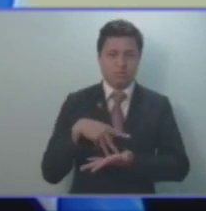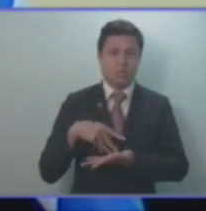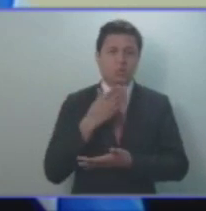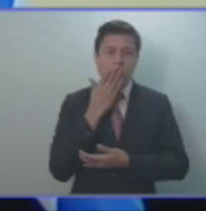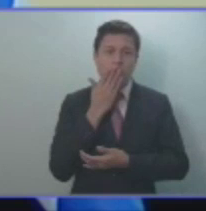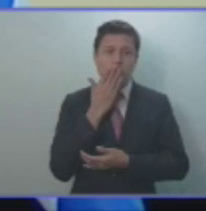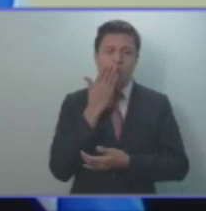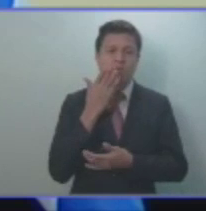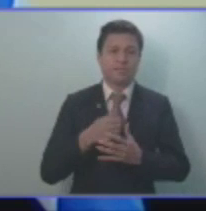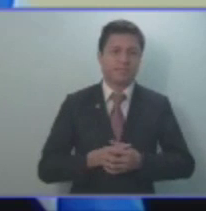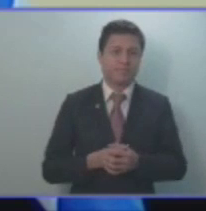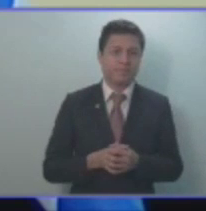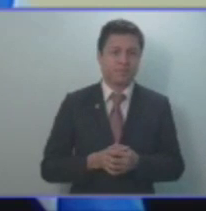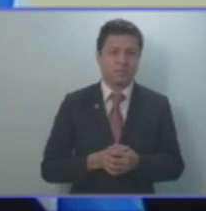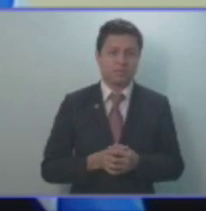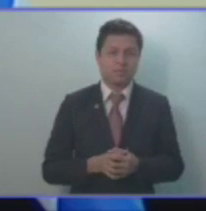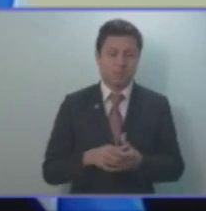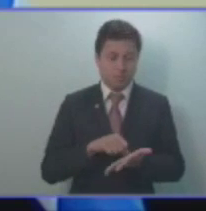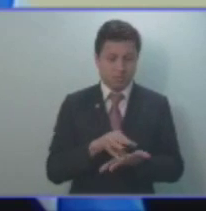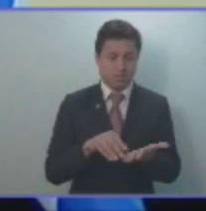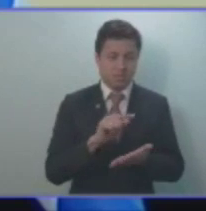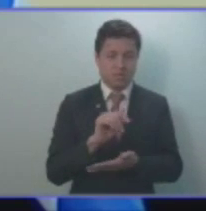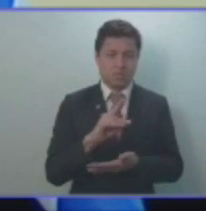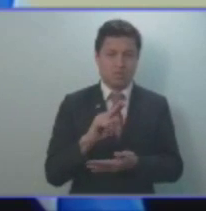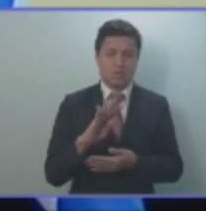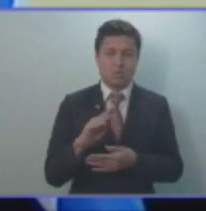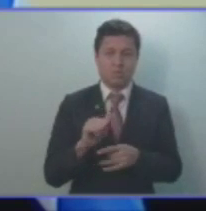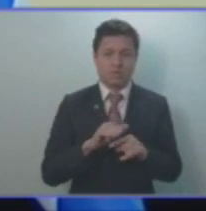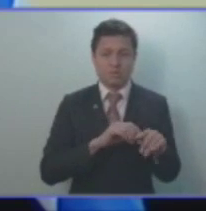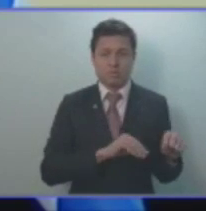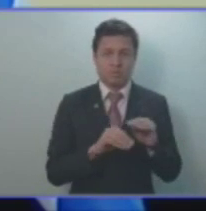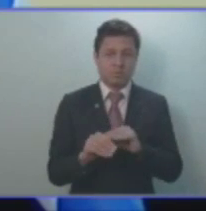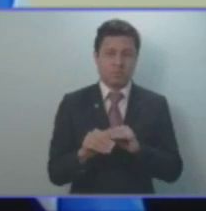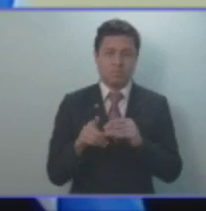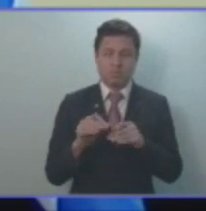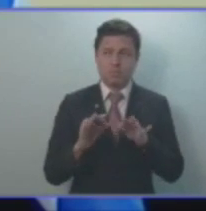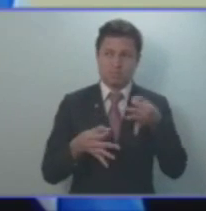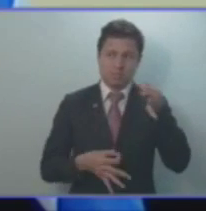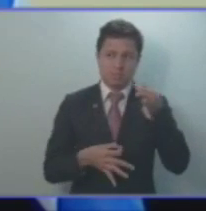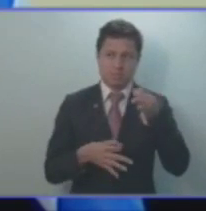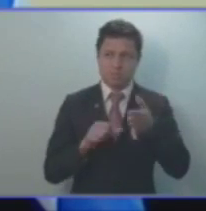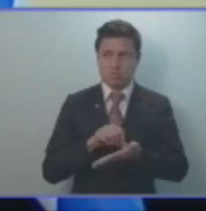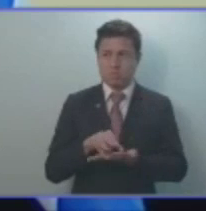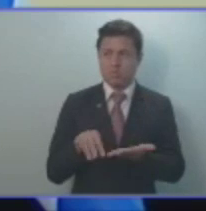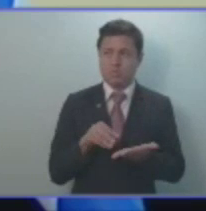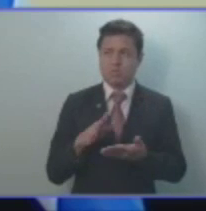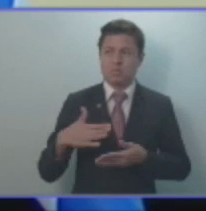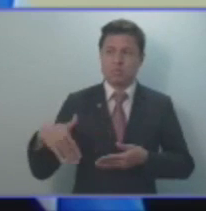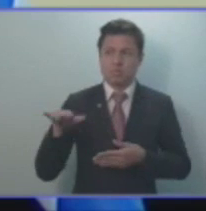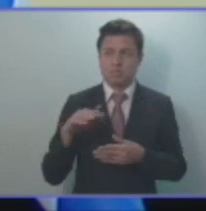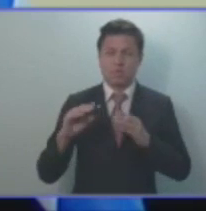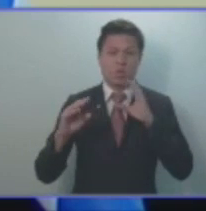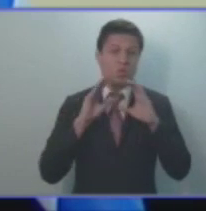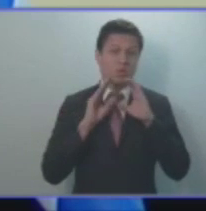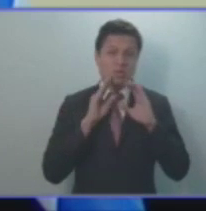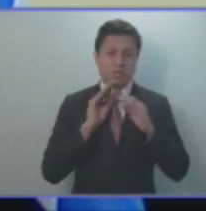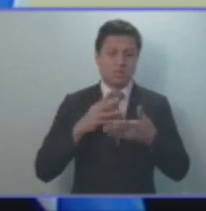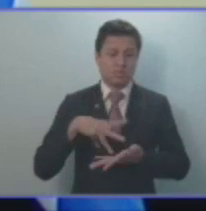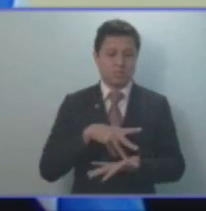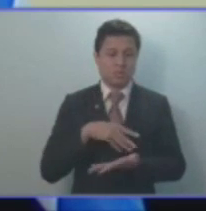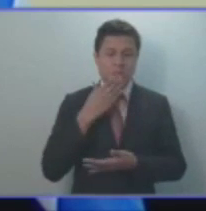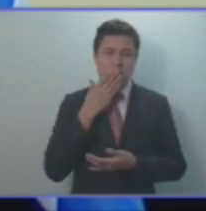Indígenas que el municipio de Tacuba cumple con los requisitos para ser declarado como territorio de comunidades indígenas,